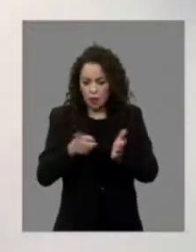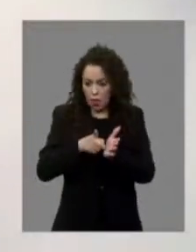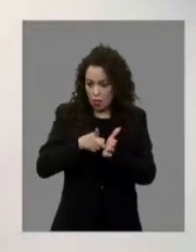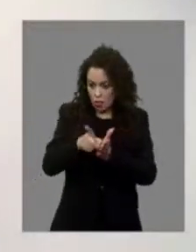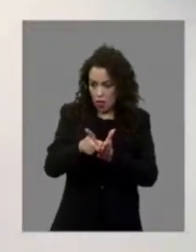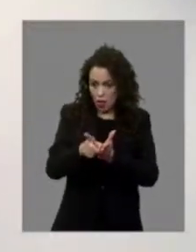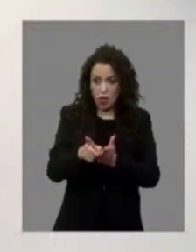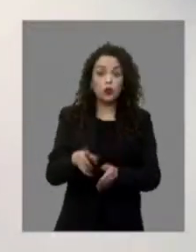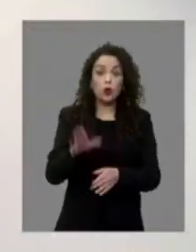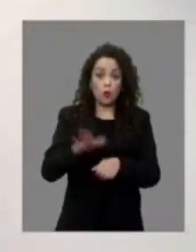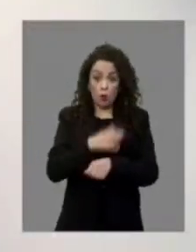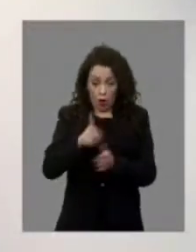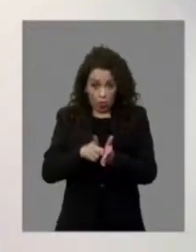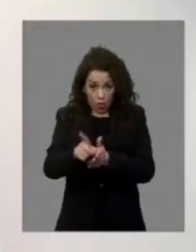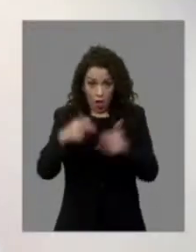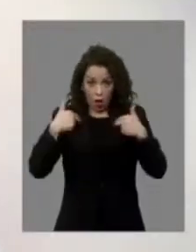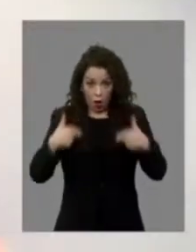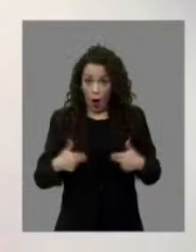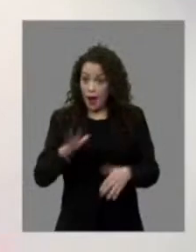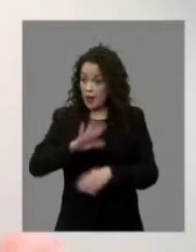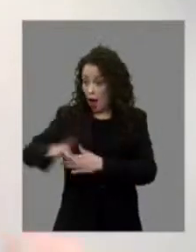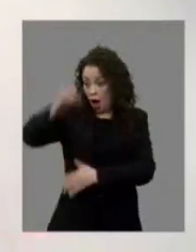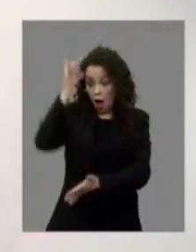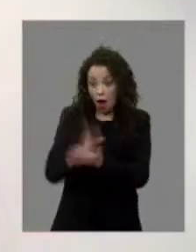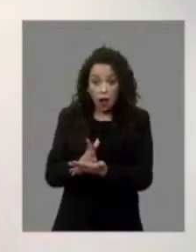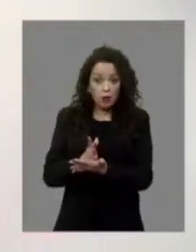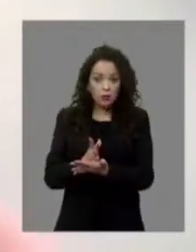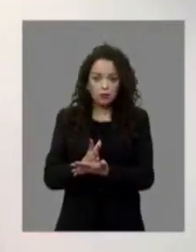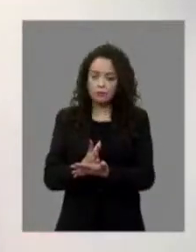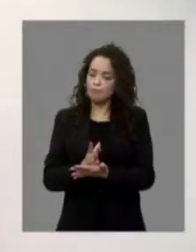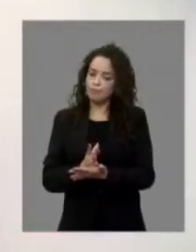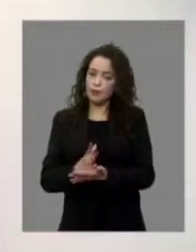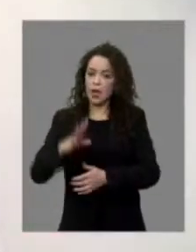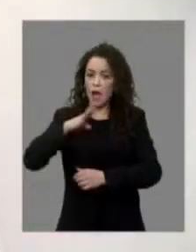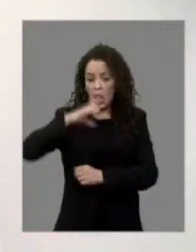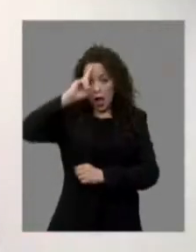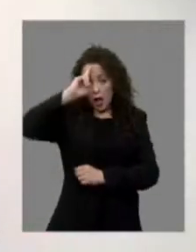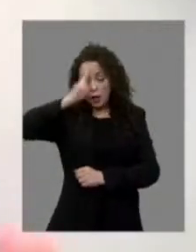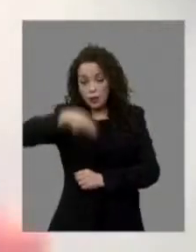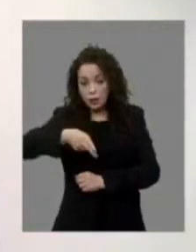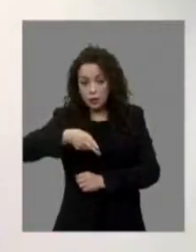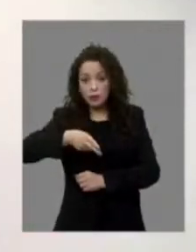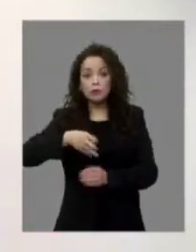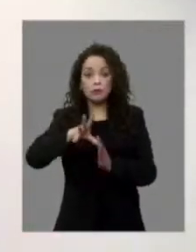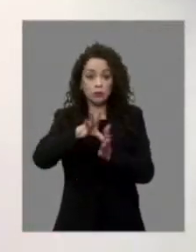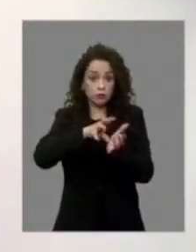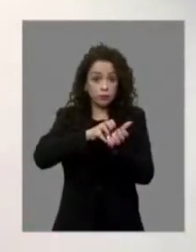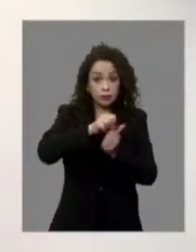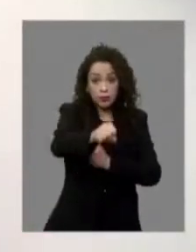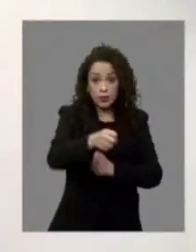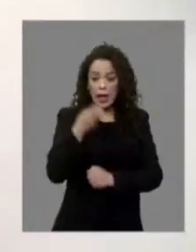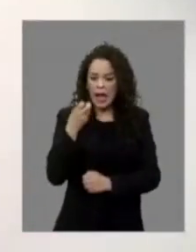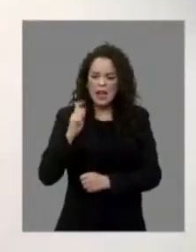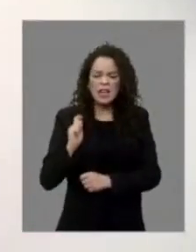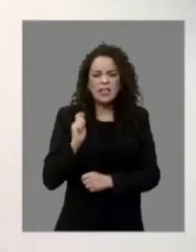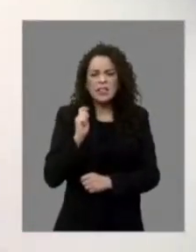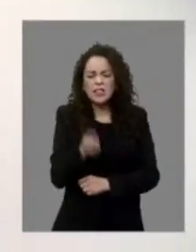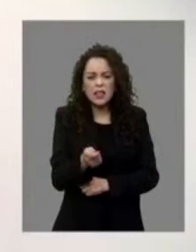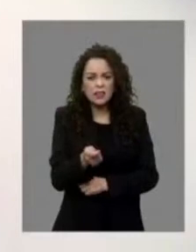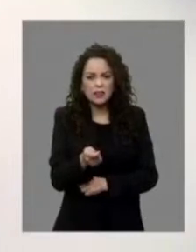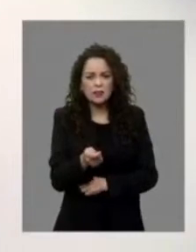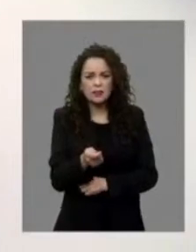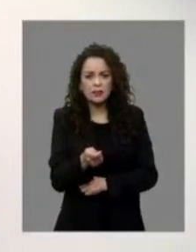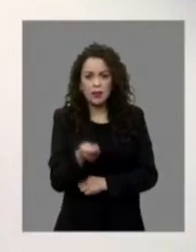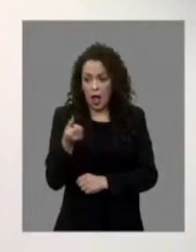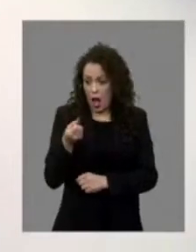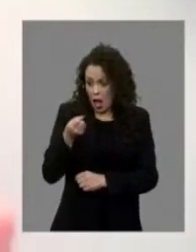absoluto, cualquier regulación con una restricción constitucional, y creo que esto no es exactamente